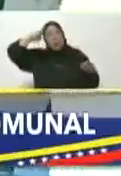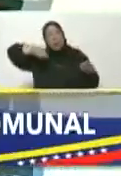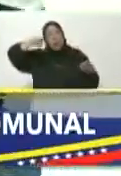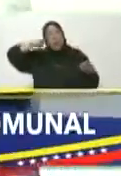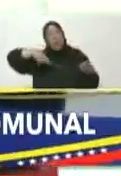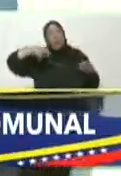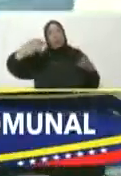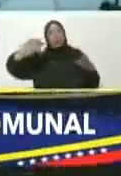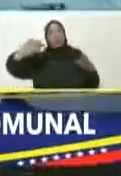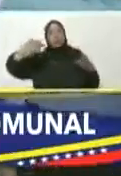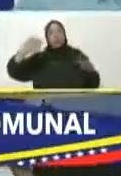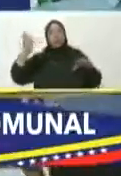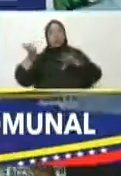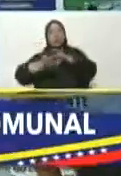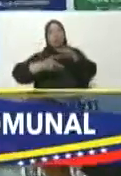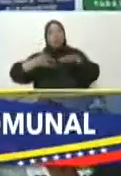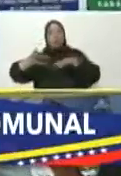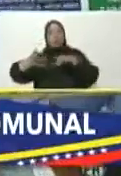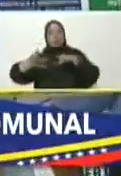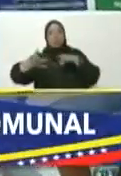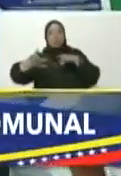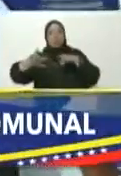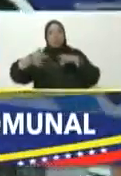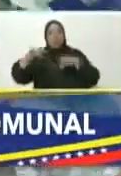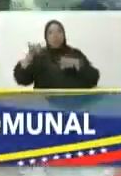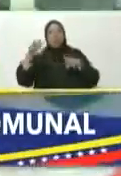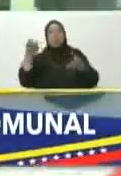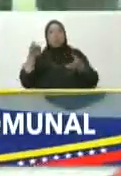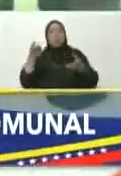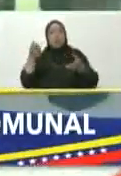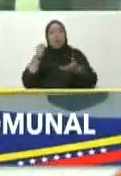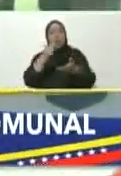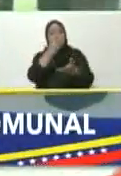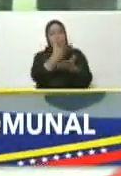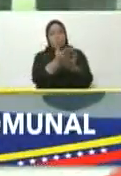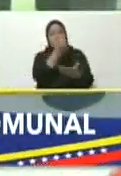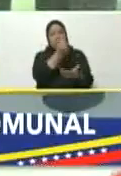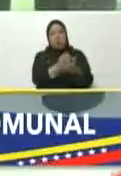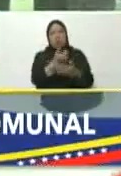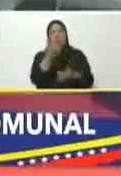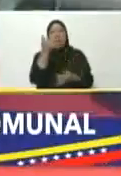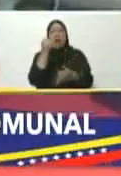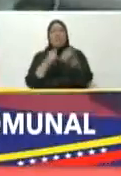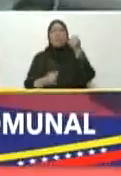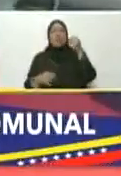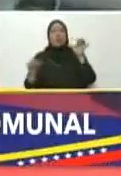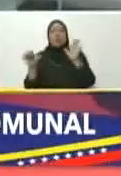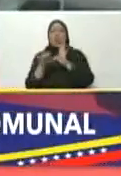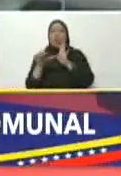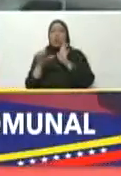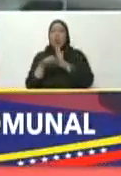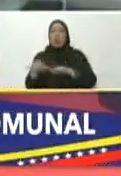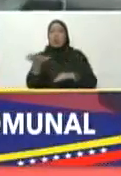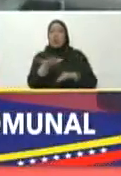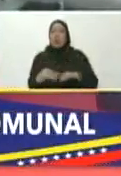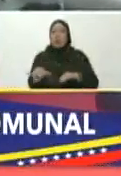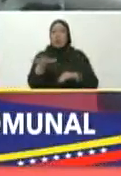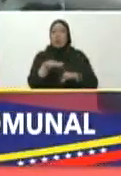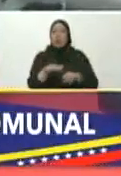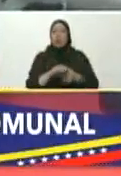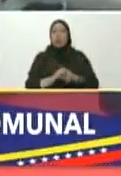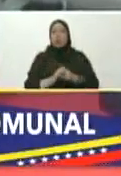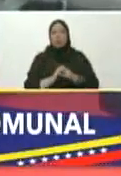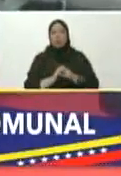Cárdenas, Olivero tipo... y Farfán. Farfán es de Cogede, ¿verdad? Ese apellido de por allá del llano. No, ¿de dónde es